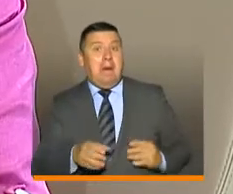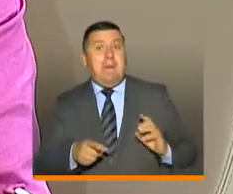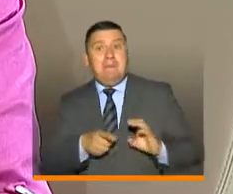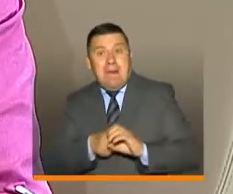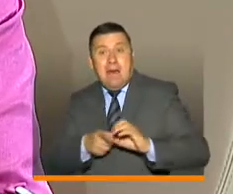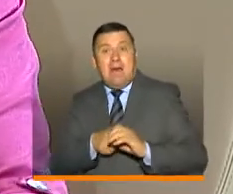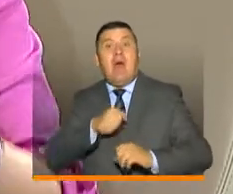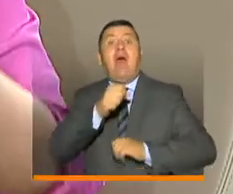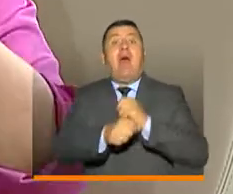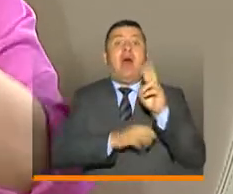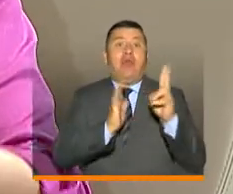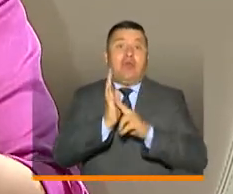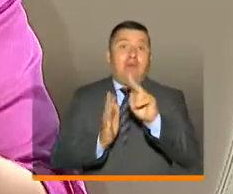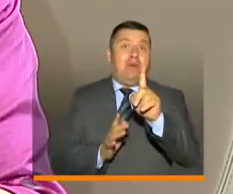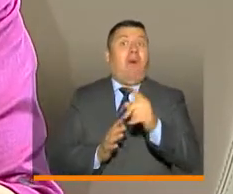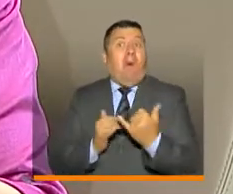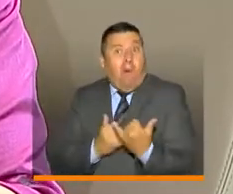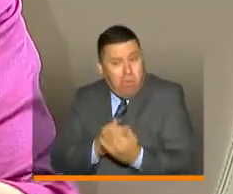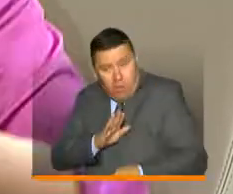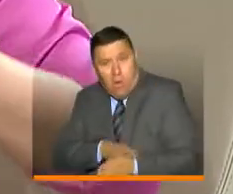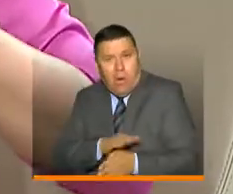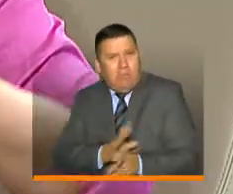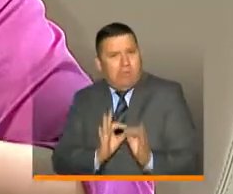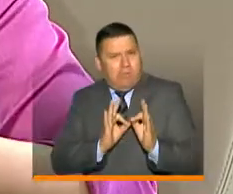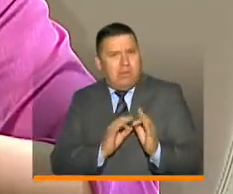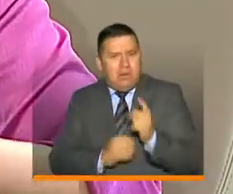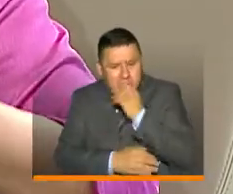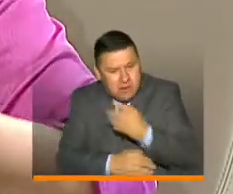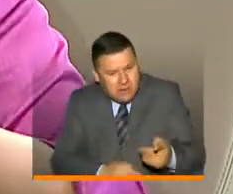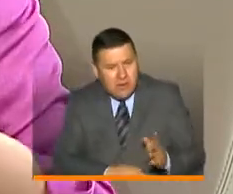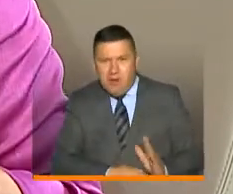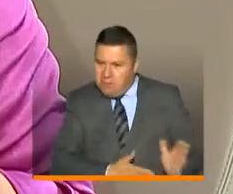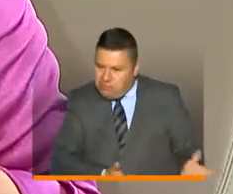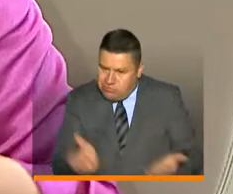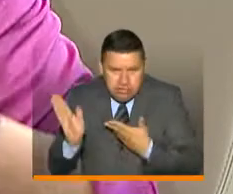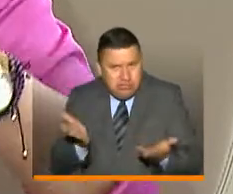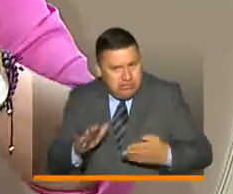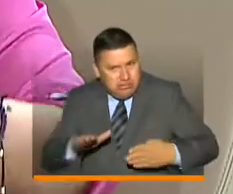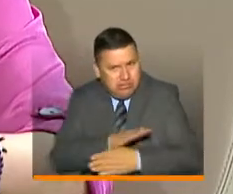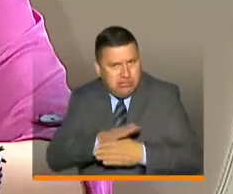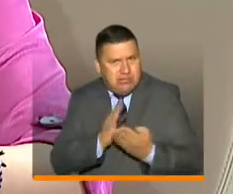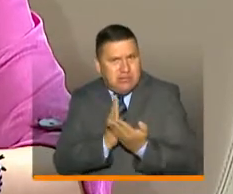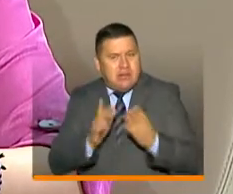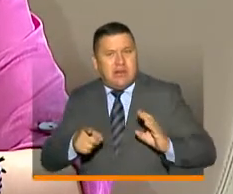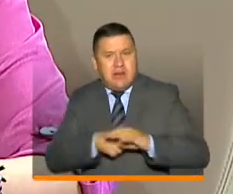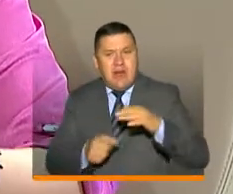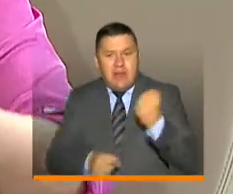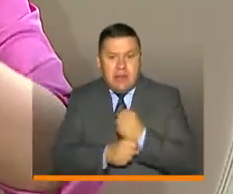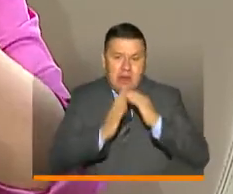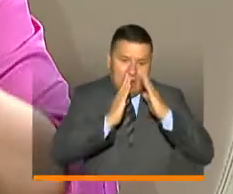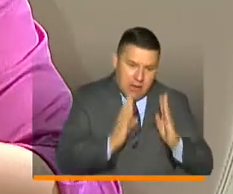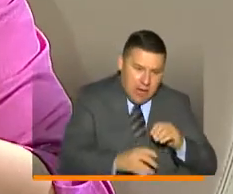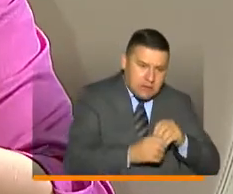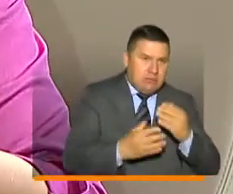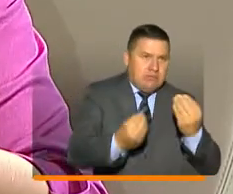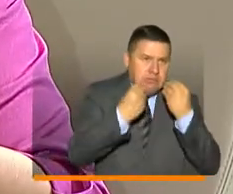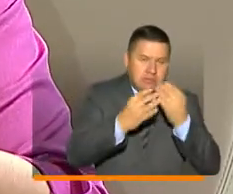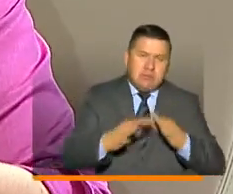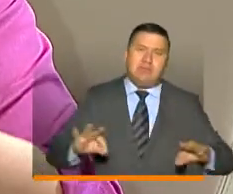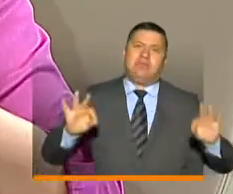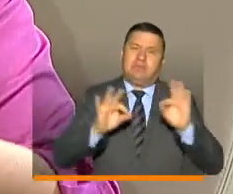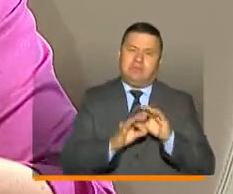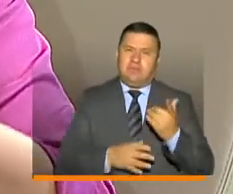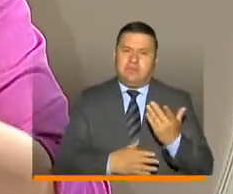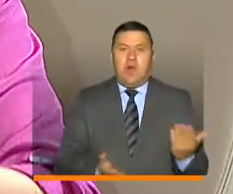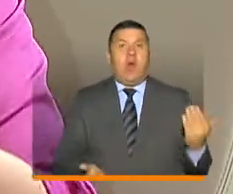matrícula para el año siguiente, todos tenemos que garantizar que nuestros niños cuenten con los espacios. tanto de trabajo en casa como algo muy importante, y es